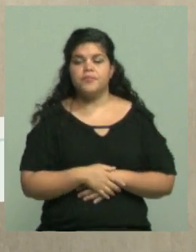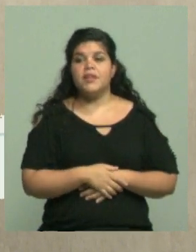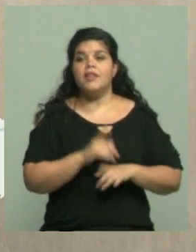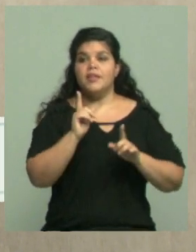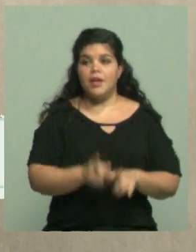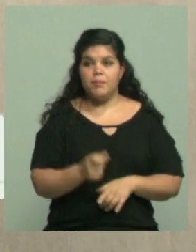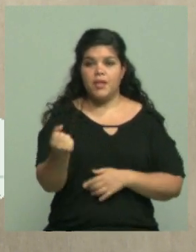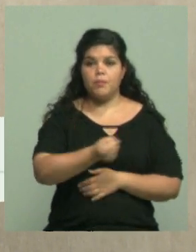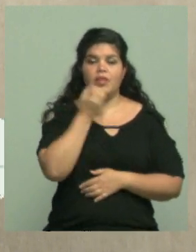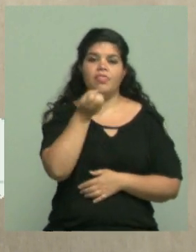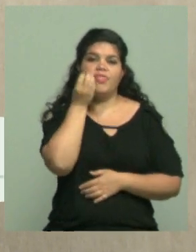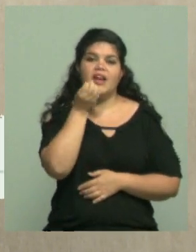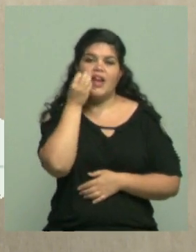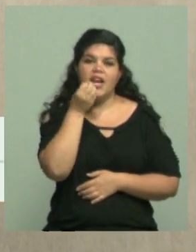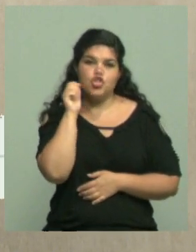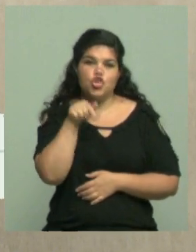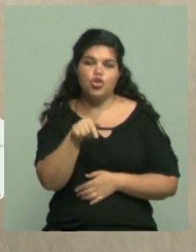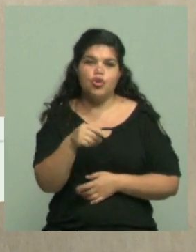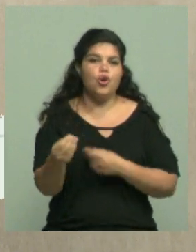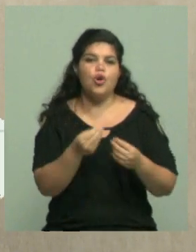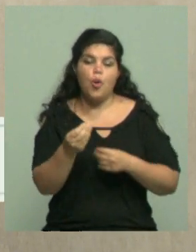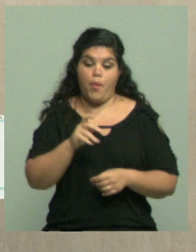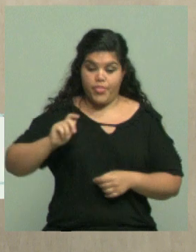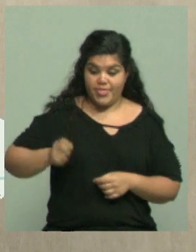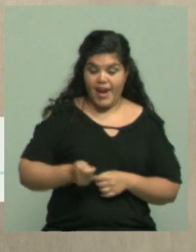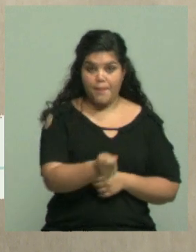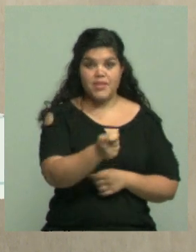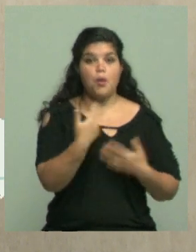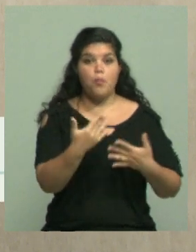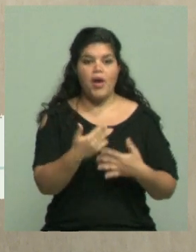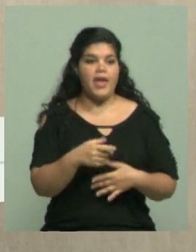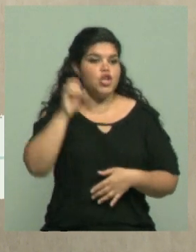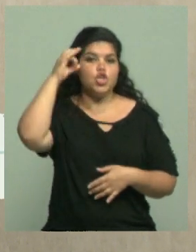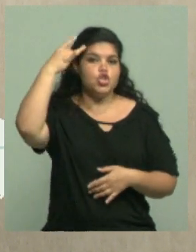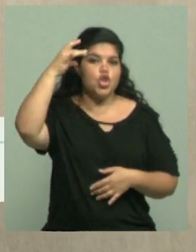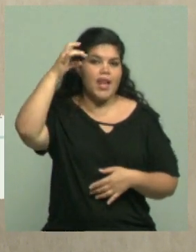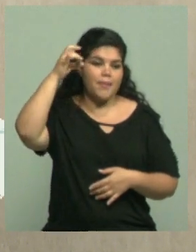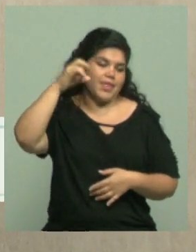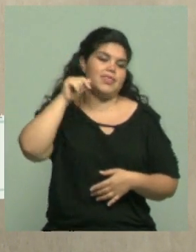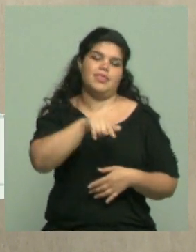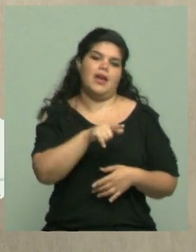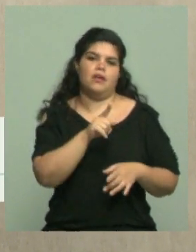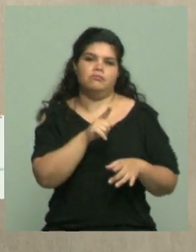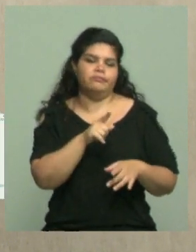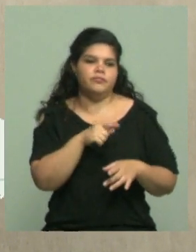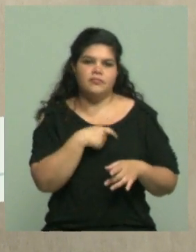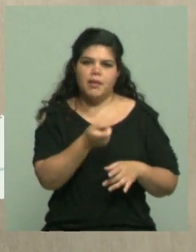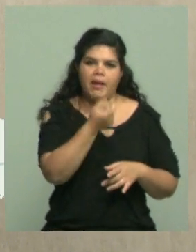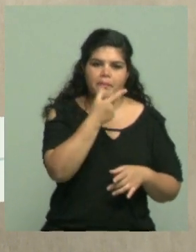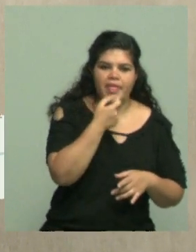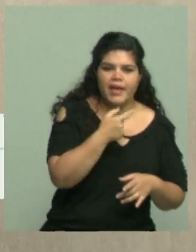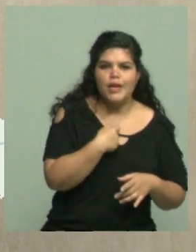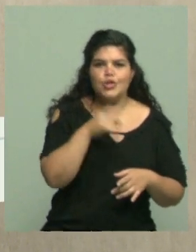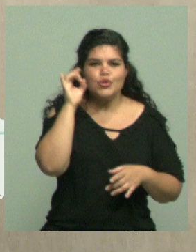que ese trámite sirva para una protección mayor y claro, no simplemente para el acceso a un beneficio más, sino